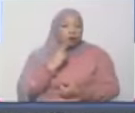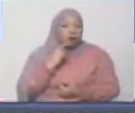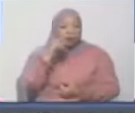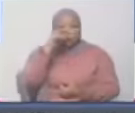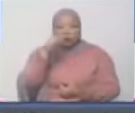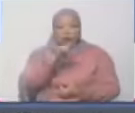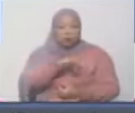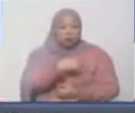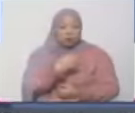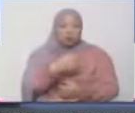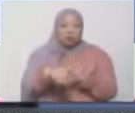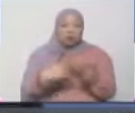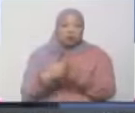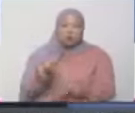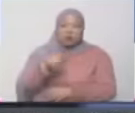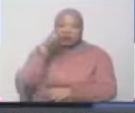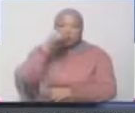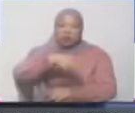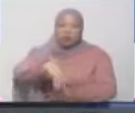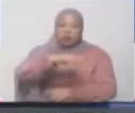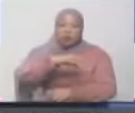que tributa los éxitos y necesidades del país.